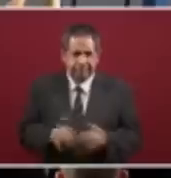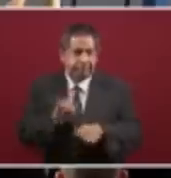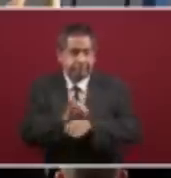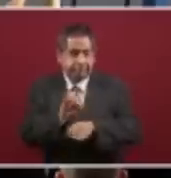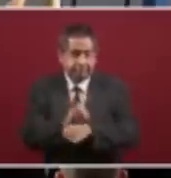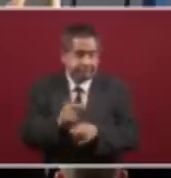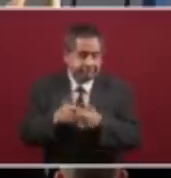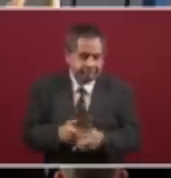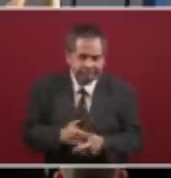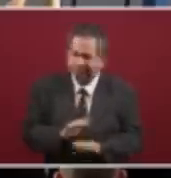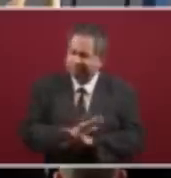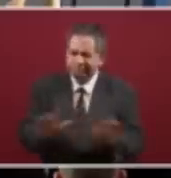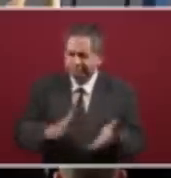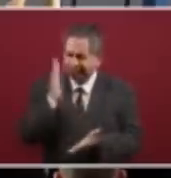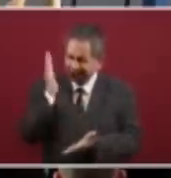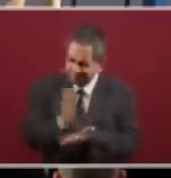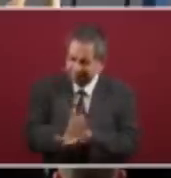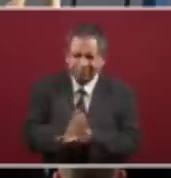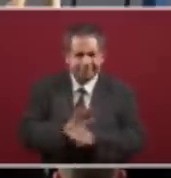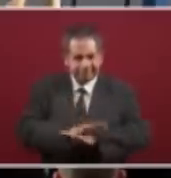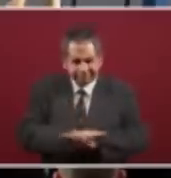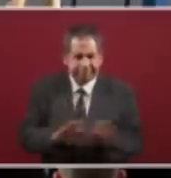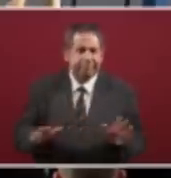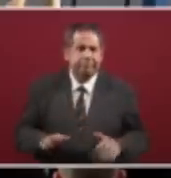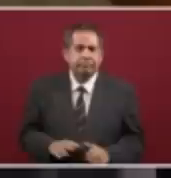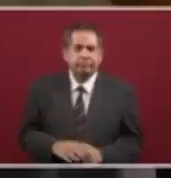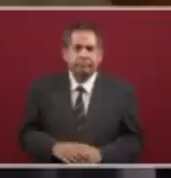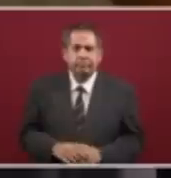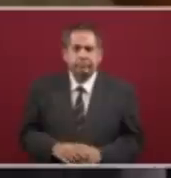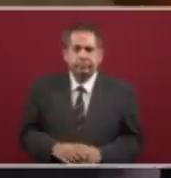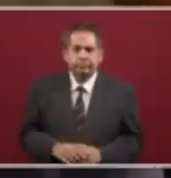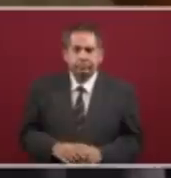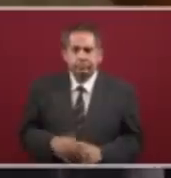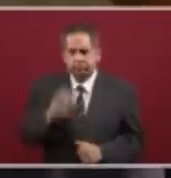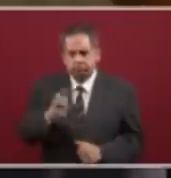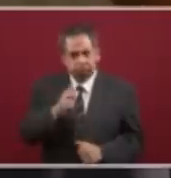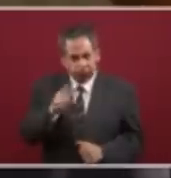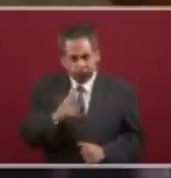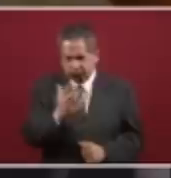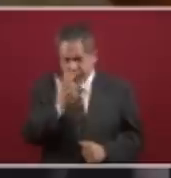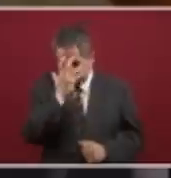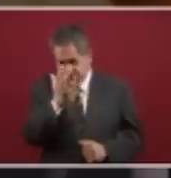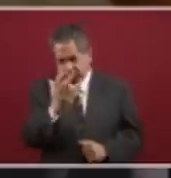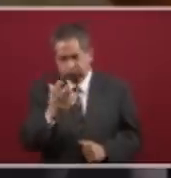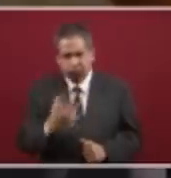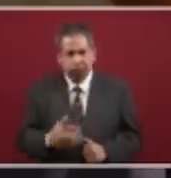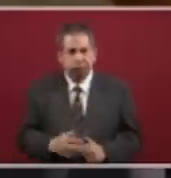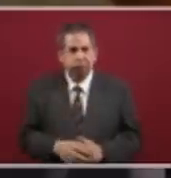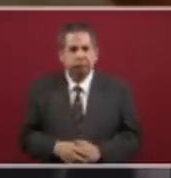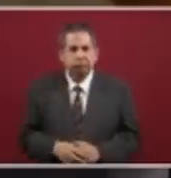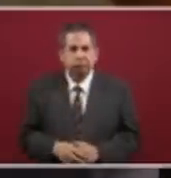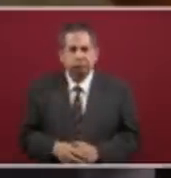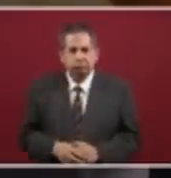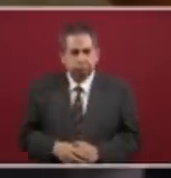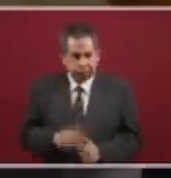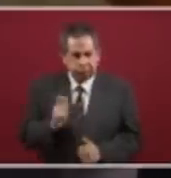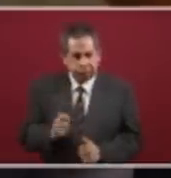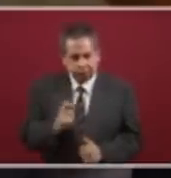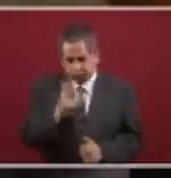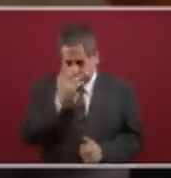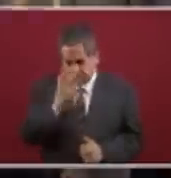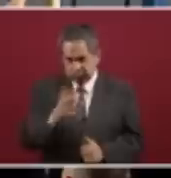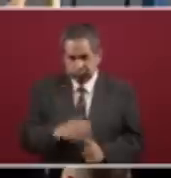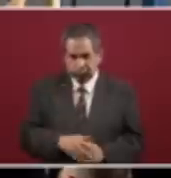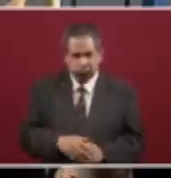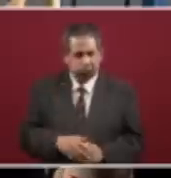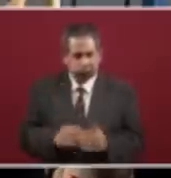ya basta de eso esto es en serio es el